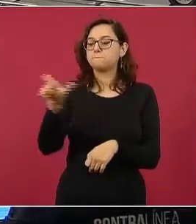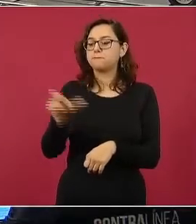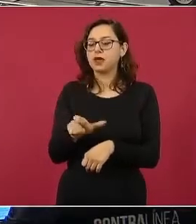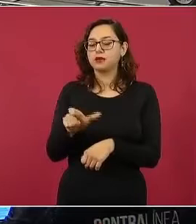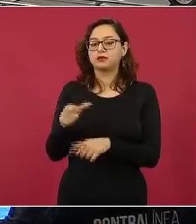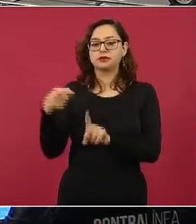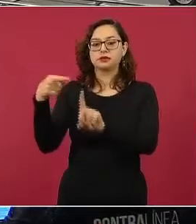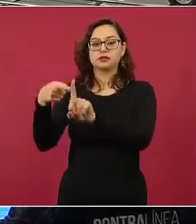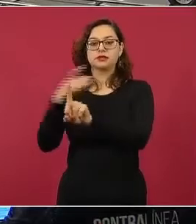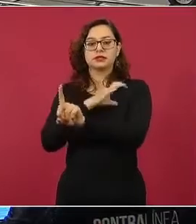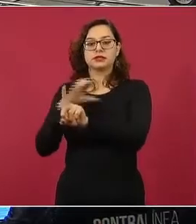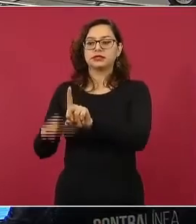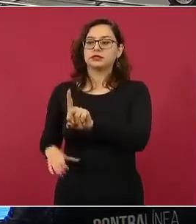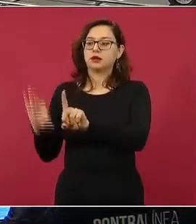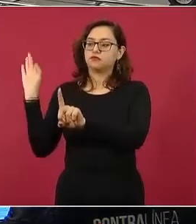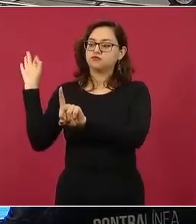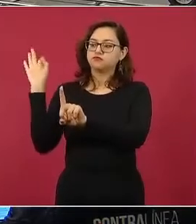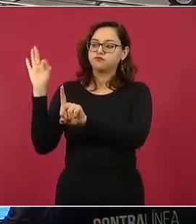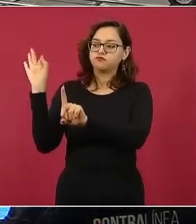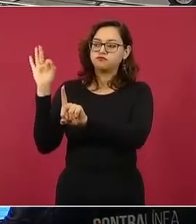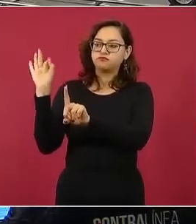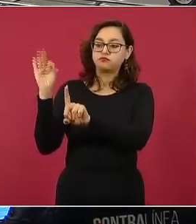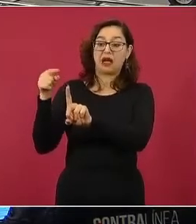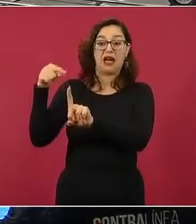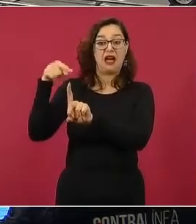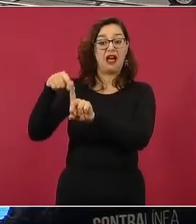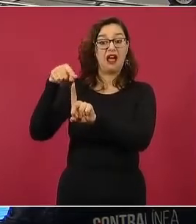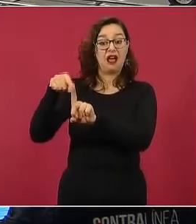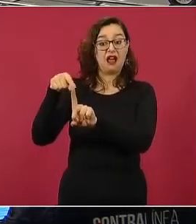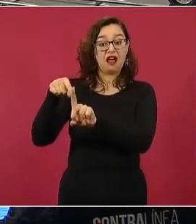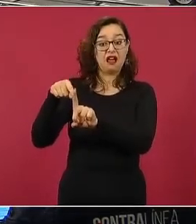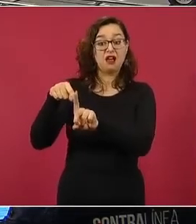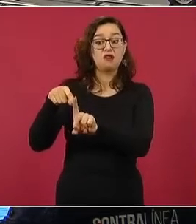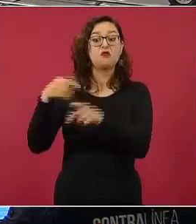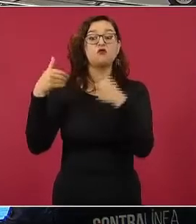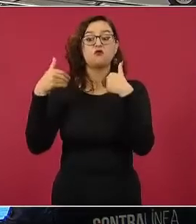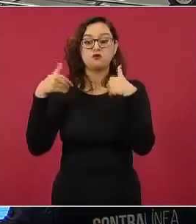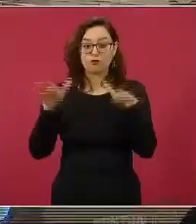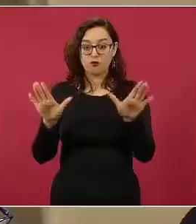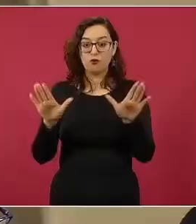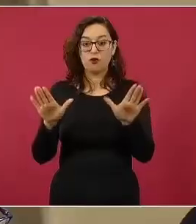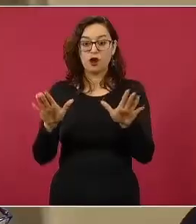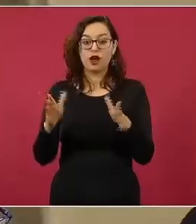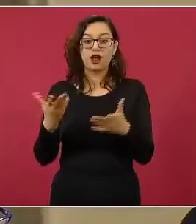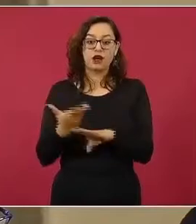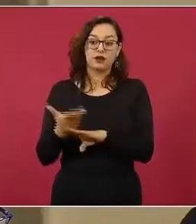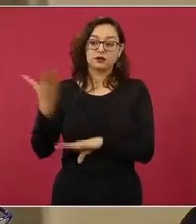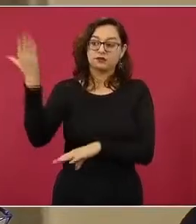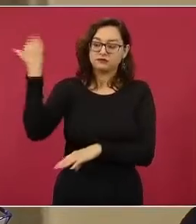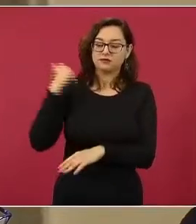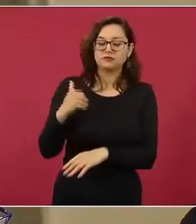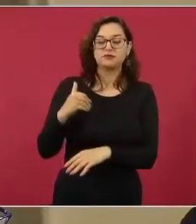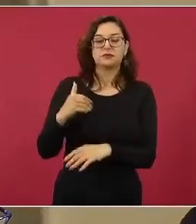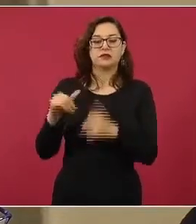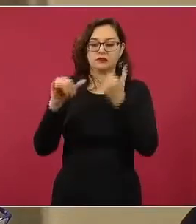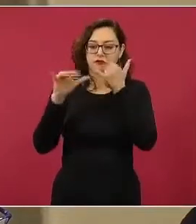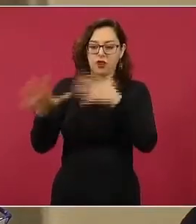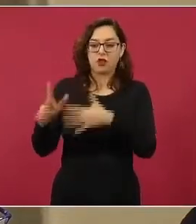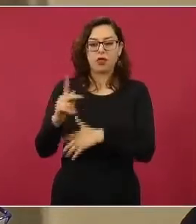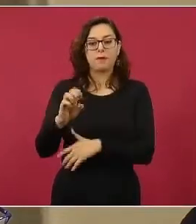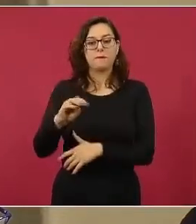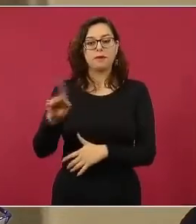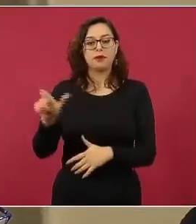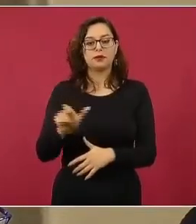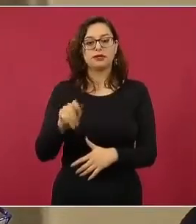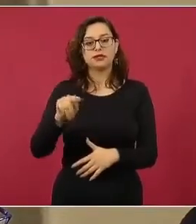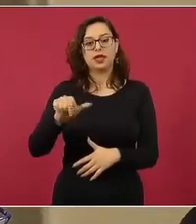son quienes están asesorando a este candidato que es Ricardo Aldana. ¿Qué acciones va a tomar, presidente? ¿Cuál es el proceso a seguir por